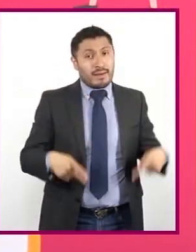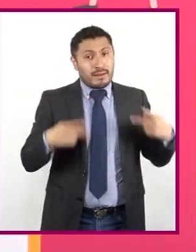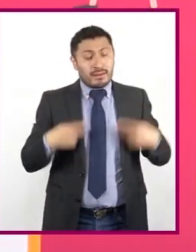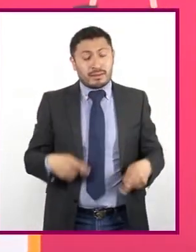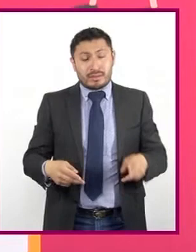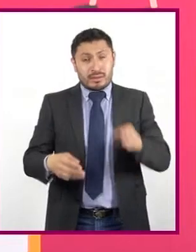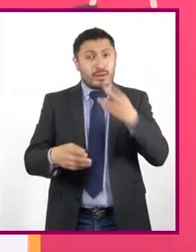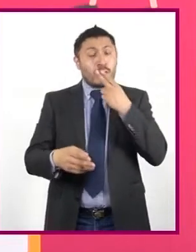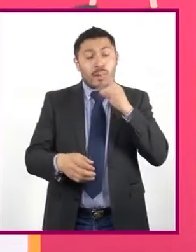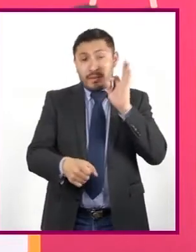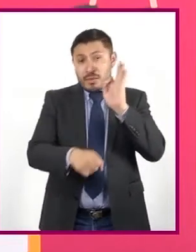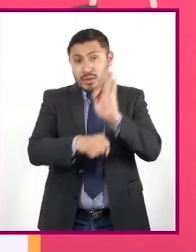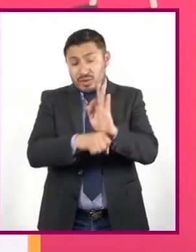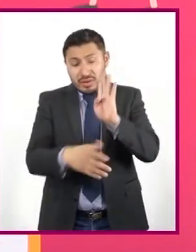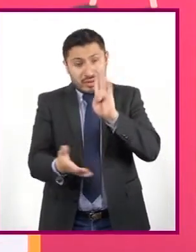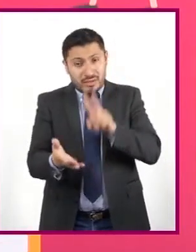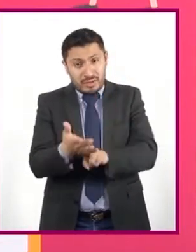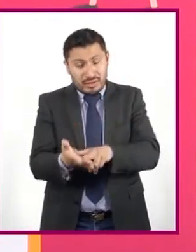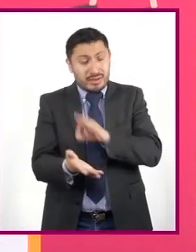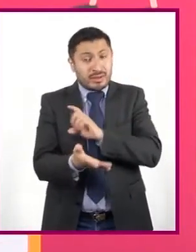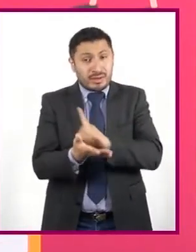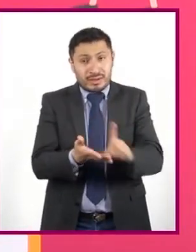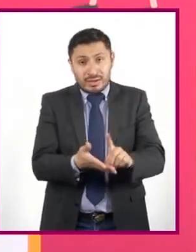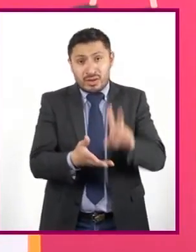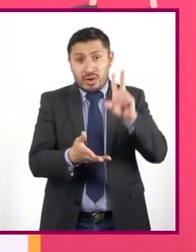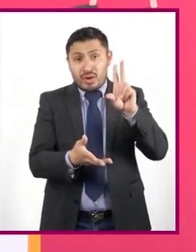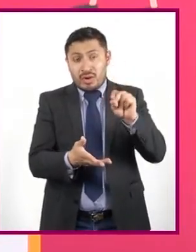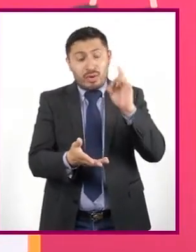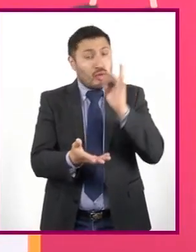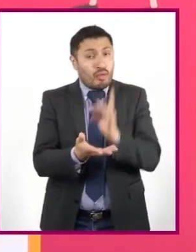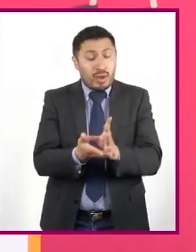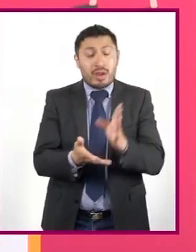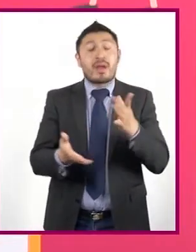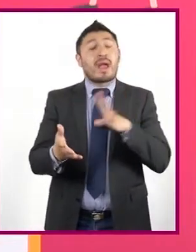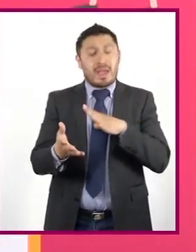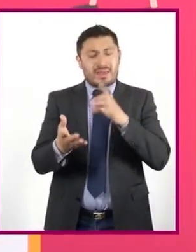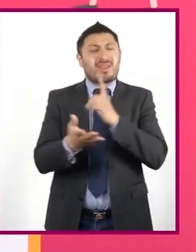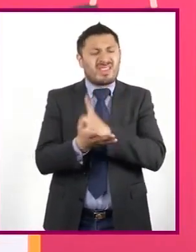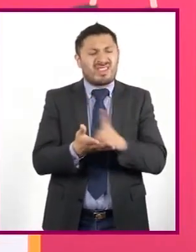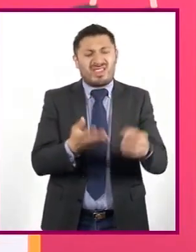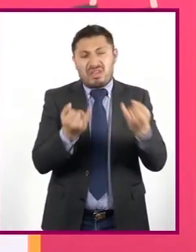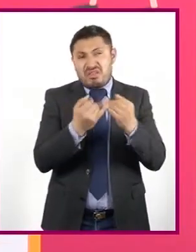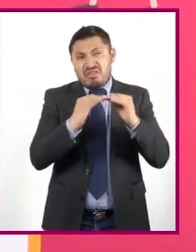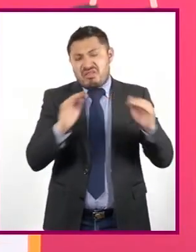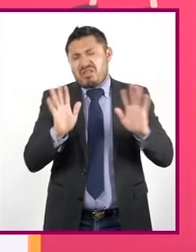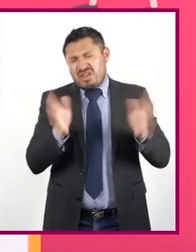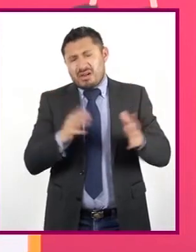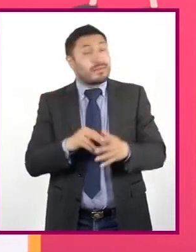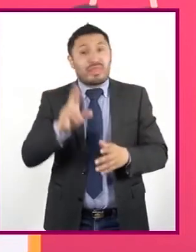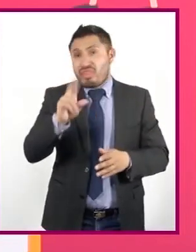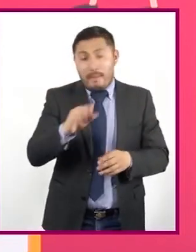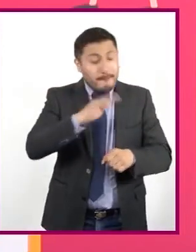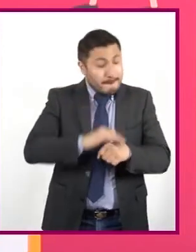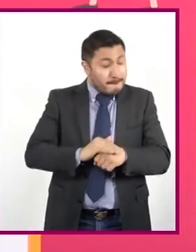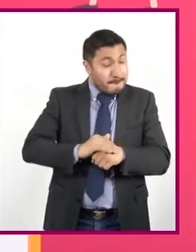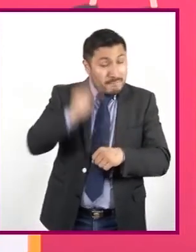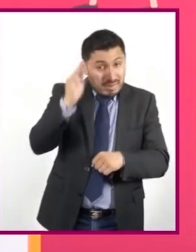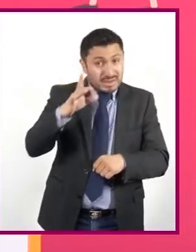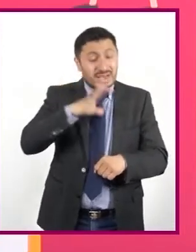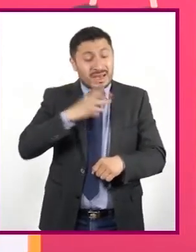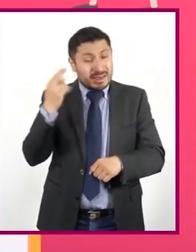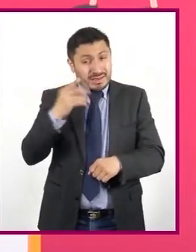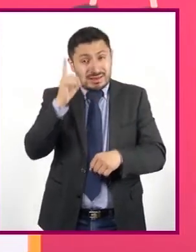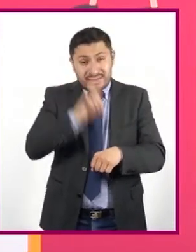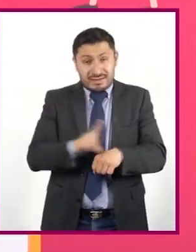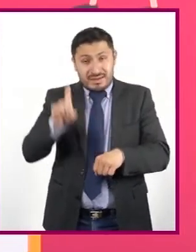también sus derechos. No basta con tener derecho a la igualdad. Es necesario que día con día reconozcan su derecho